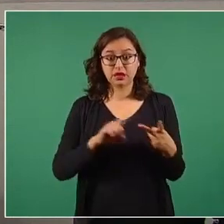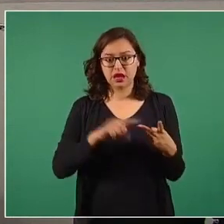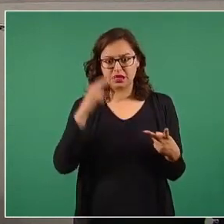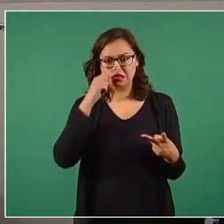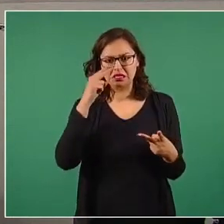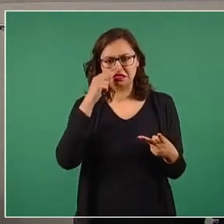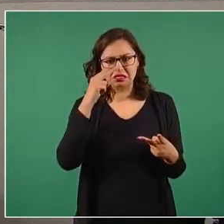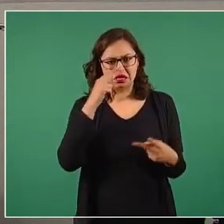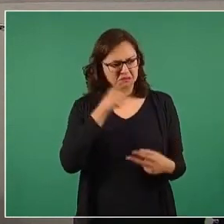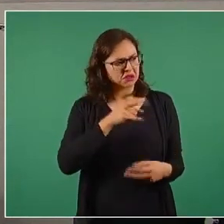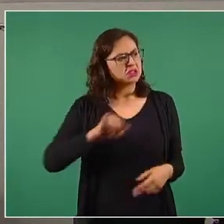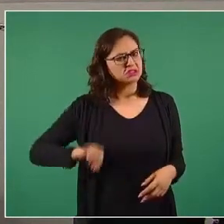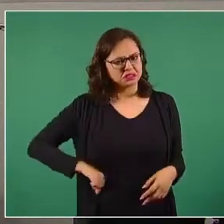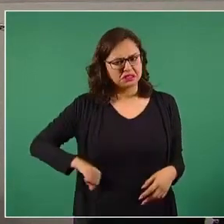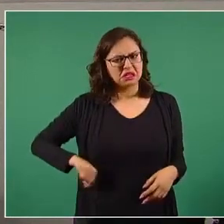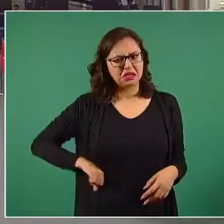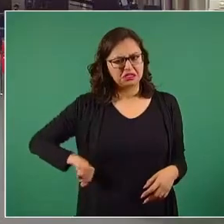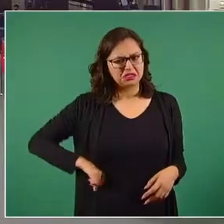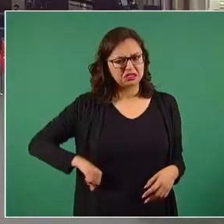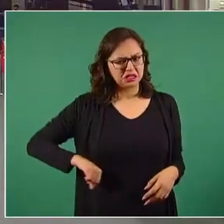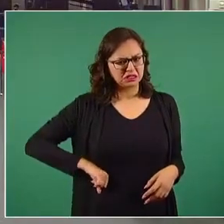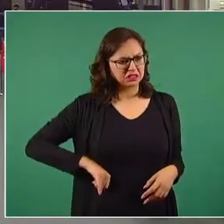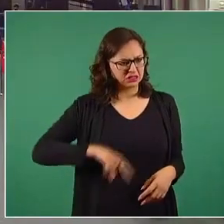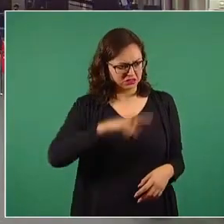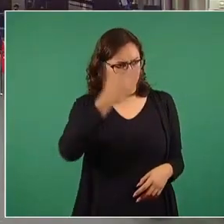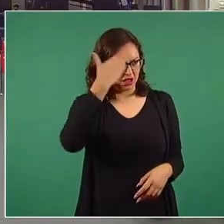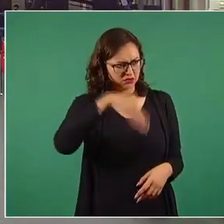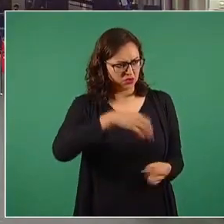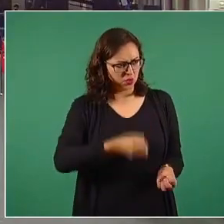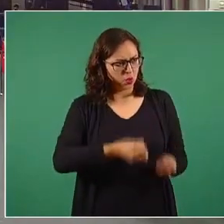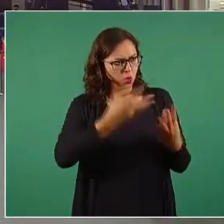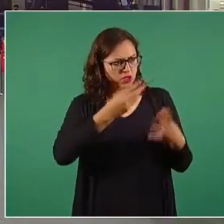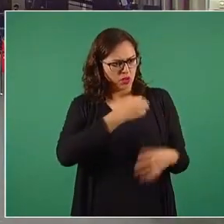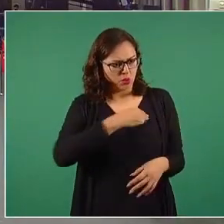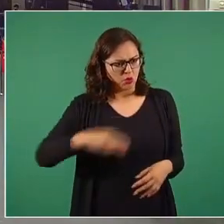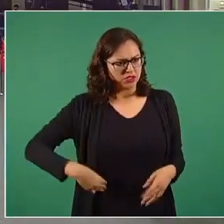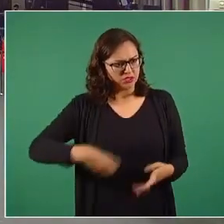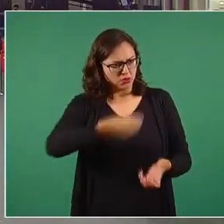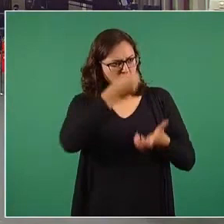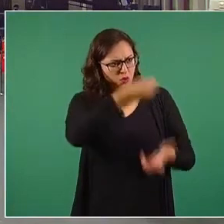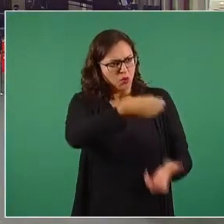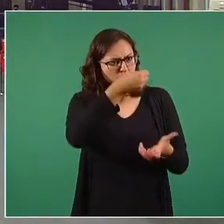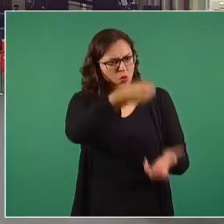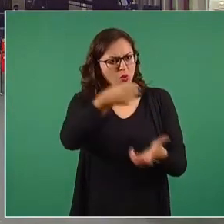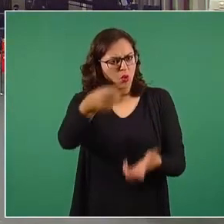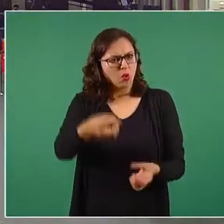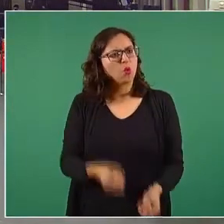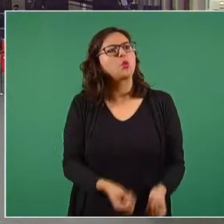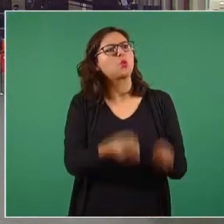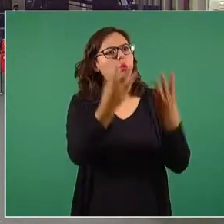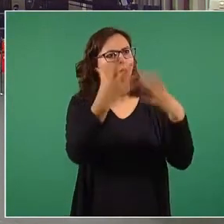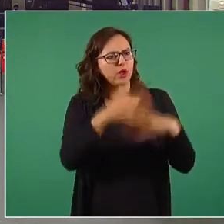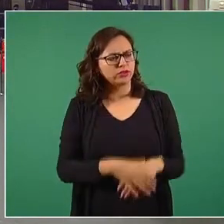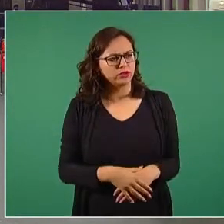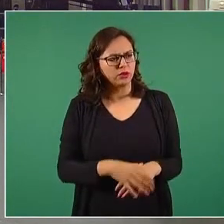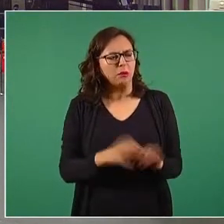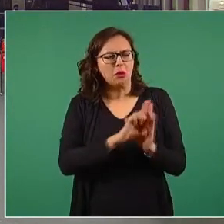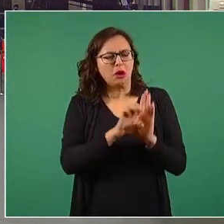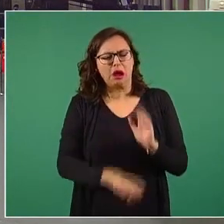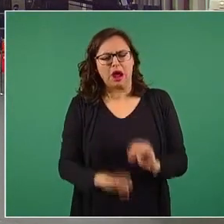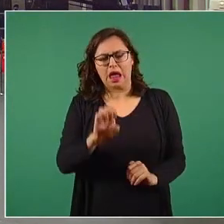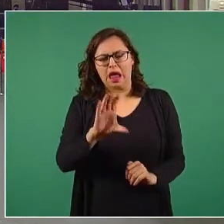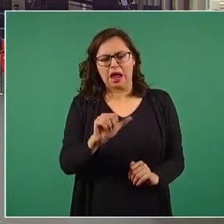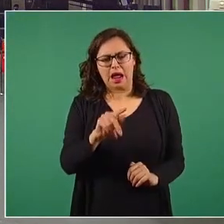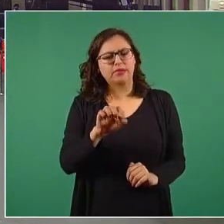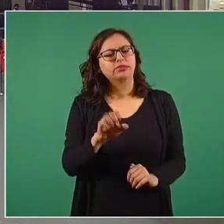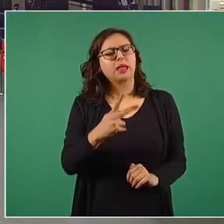bueno. No tenemos ahí la forma de saber cuánto es el presupuesto de Ecatepec, que es el municipio